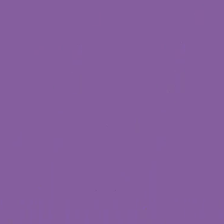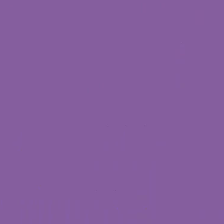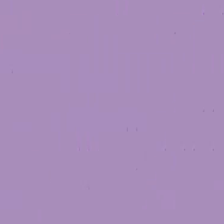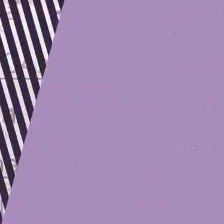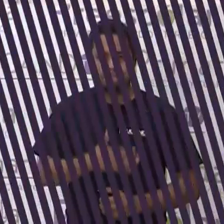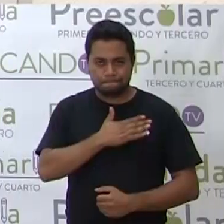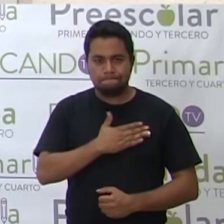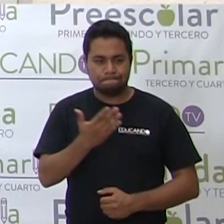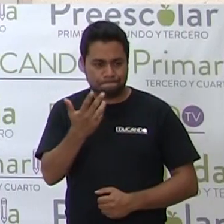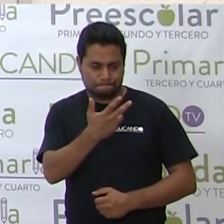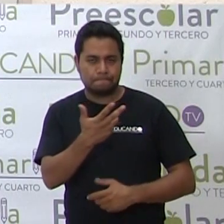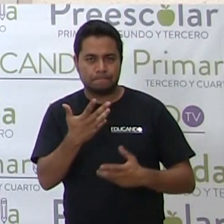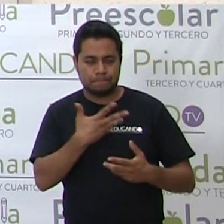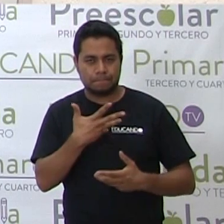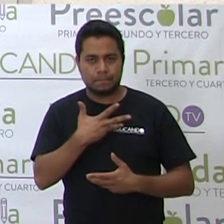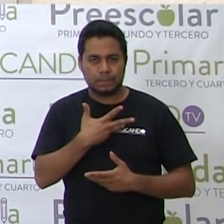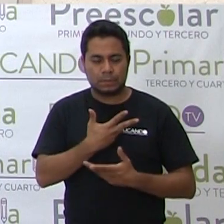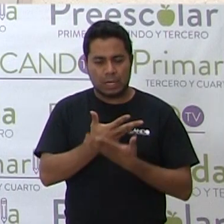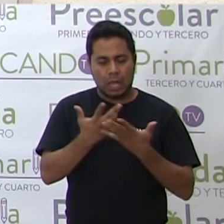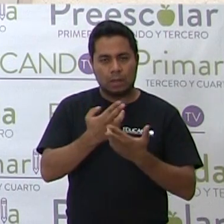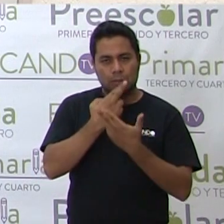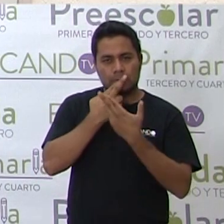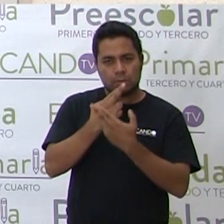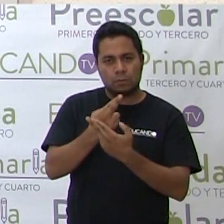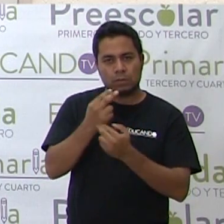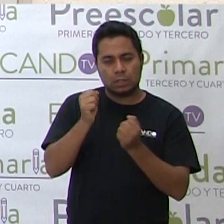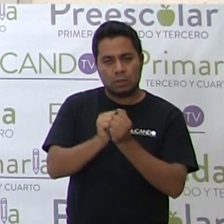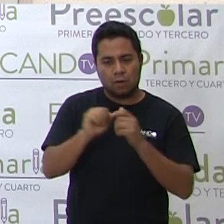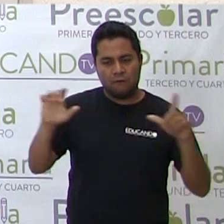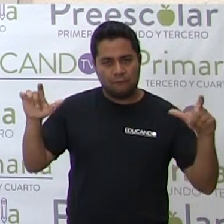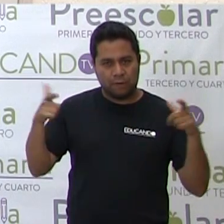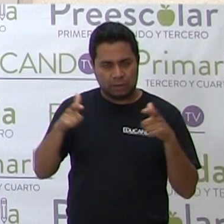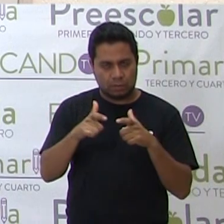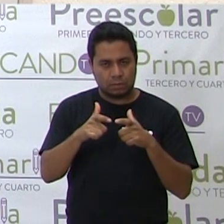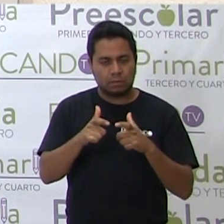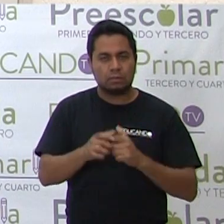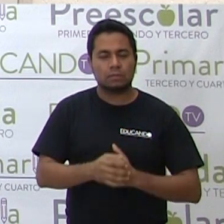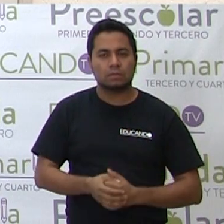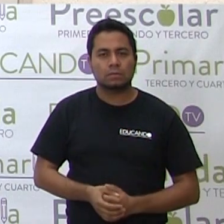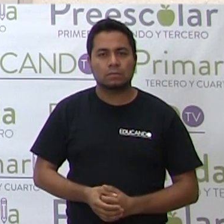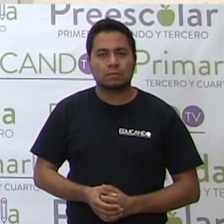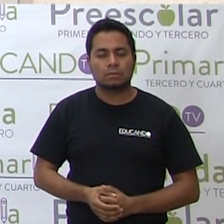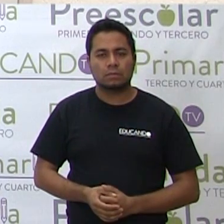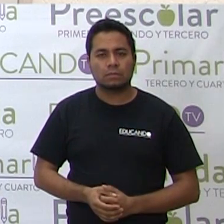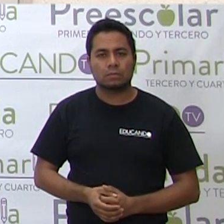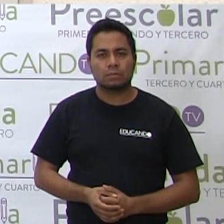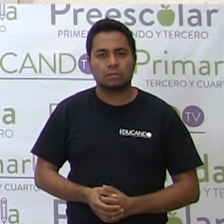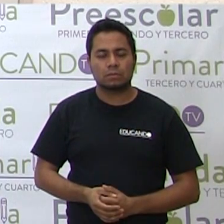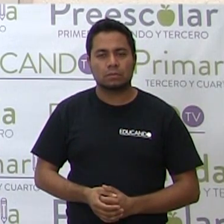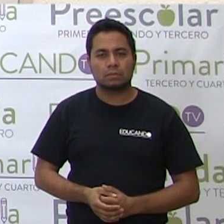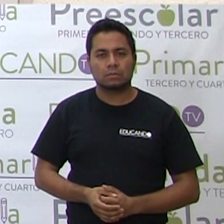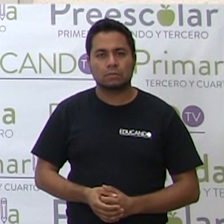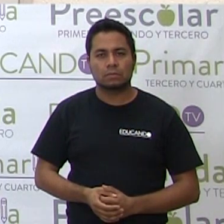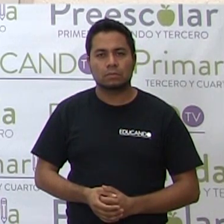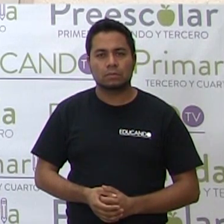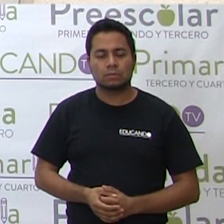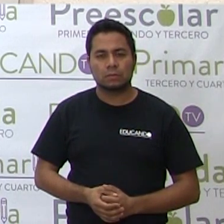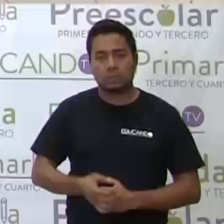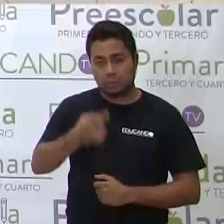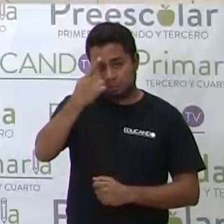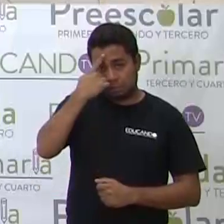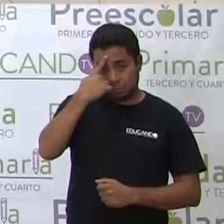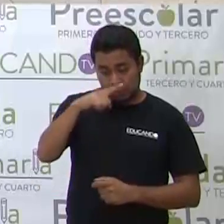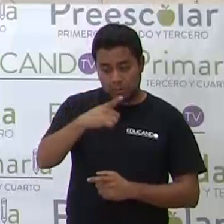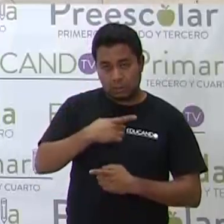factorización vamos a resolverlo por factorización primeramente s para poder